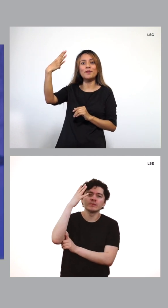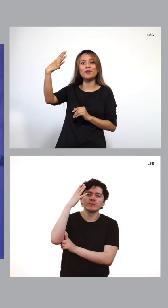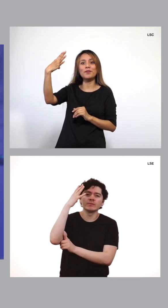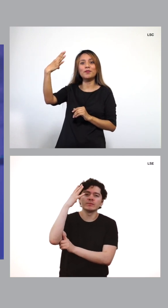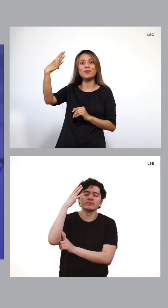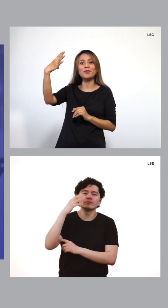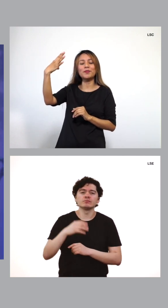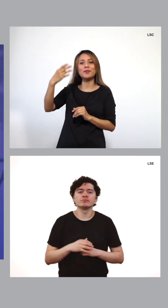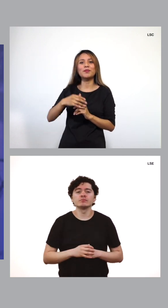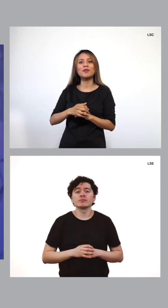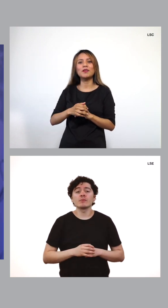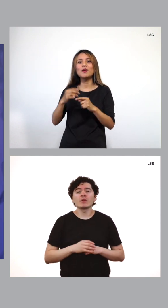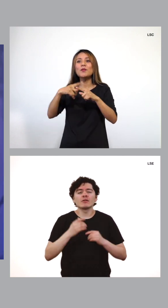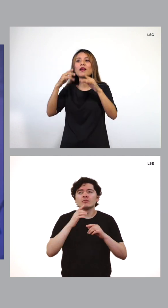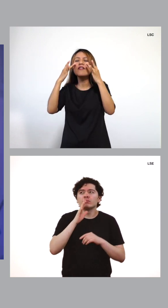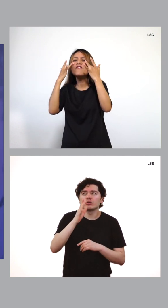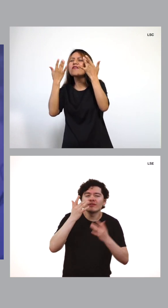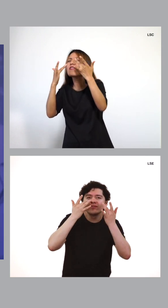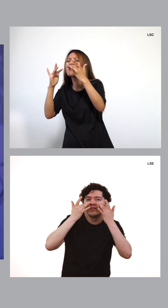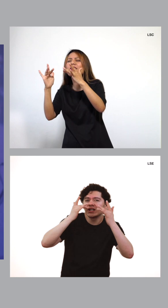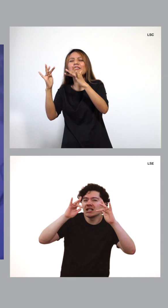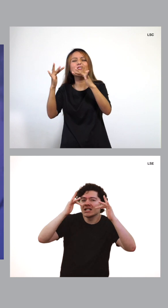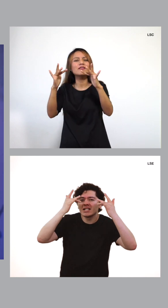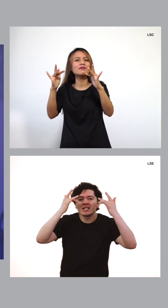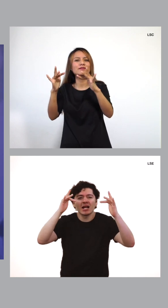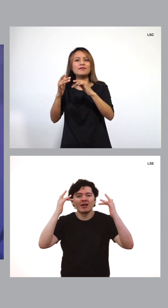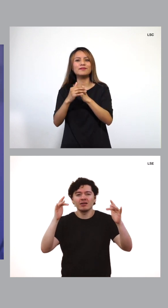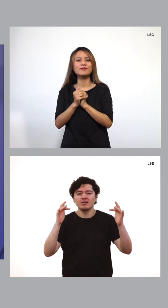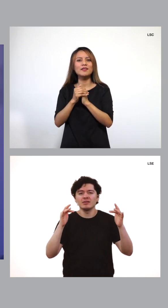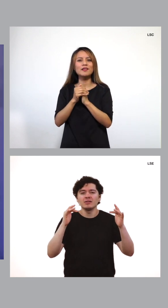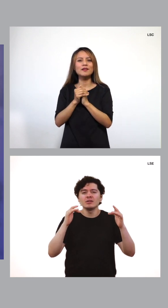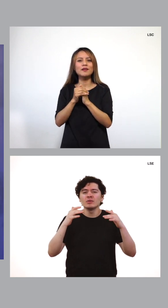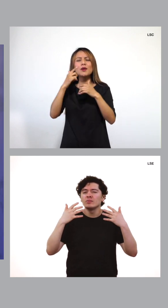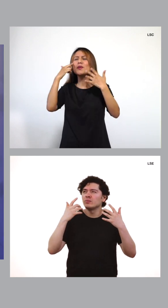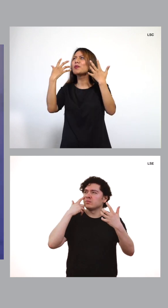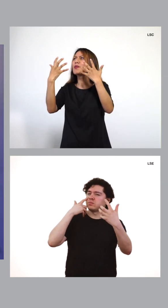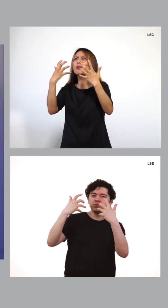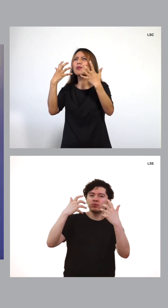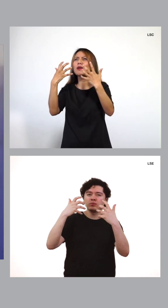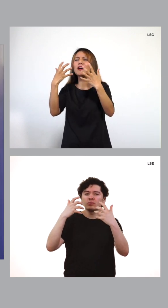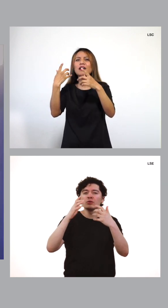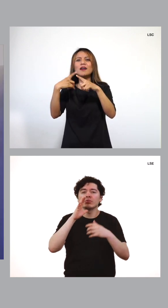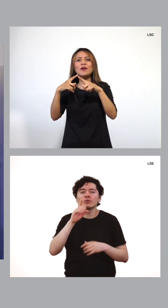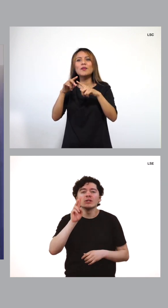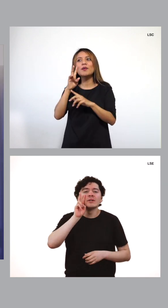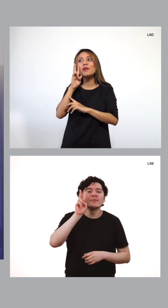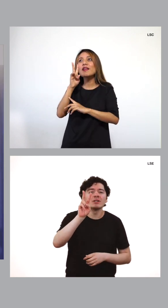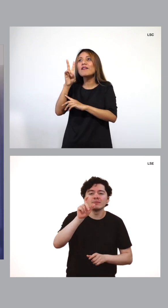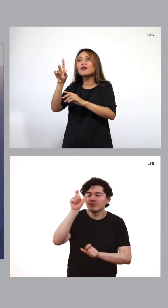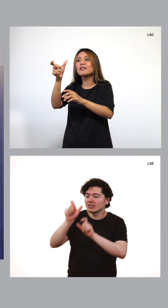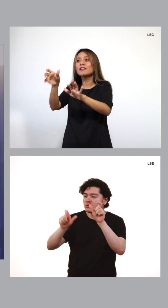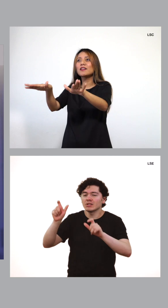brilla en todo su esplendor. Era mirar a este Salvador y